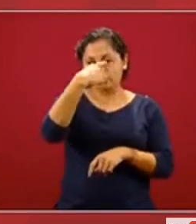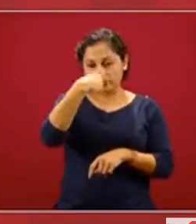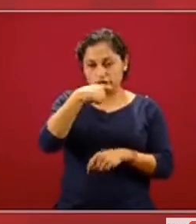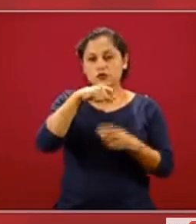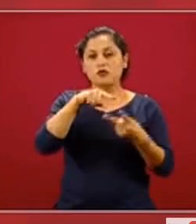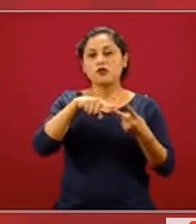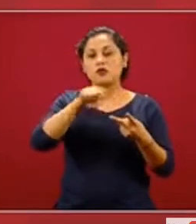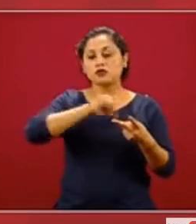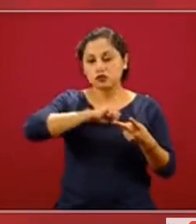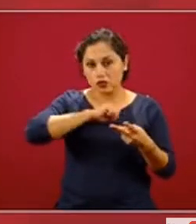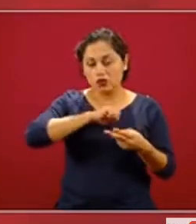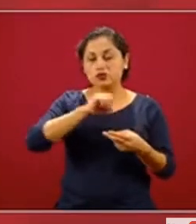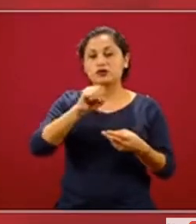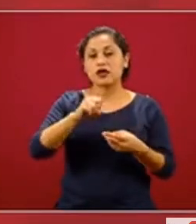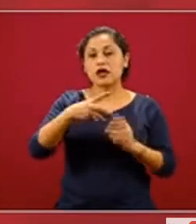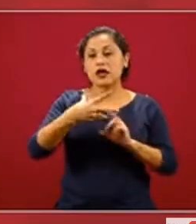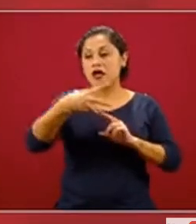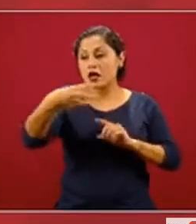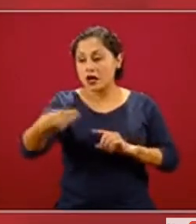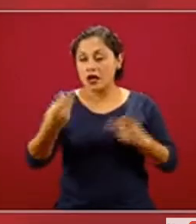no, el dengue no se transmite de